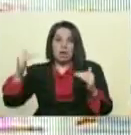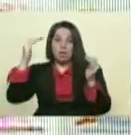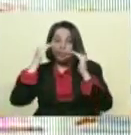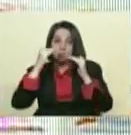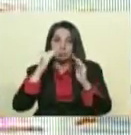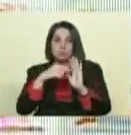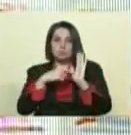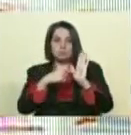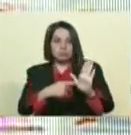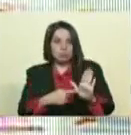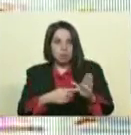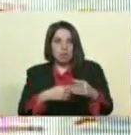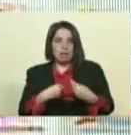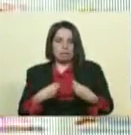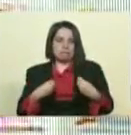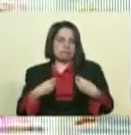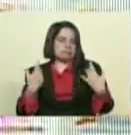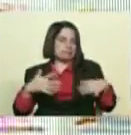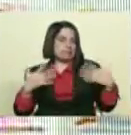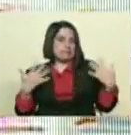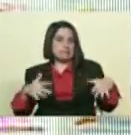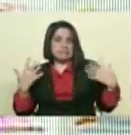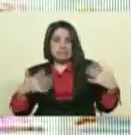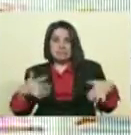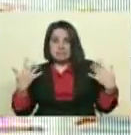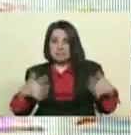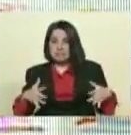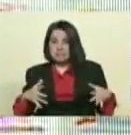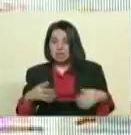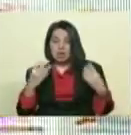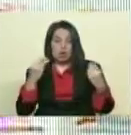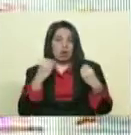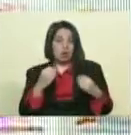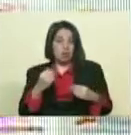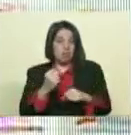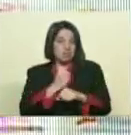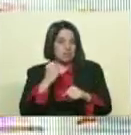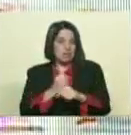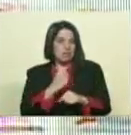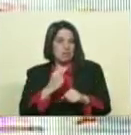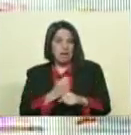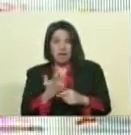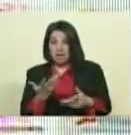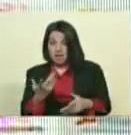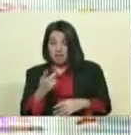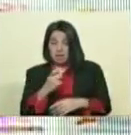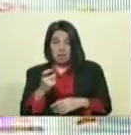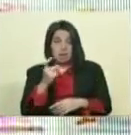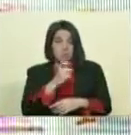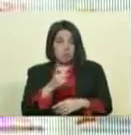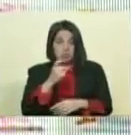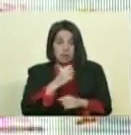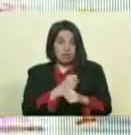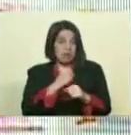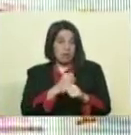tenga que enfrentarse a la vida y tenga que buscarse el sustento en la vida? ¿Se lo va a buscar trabajando,